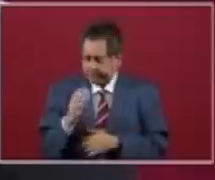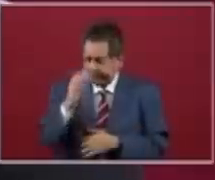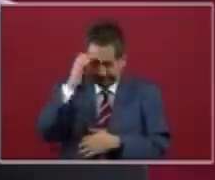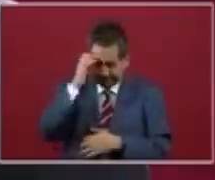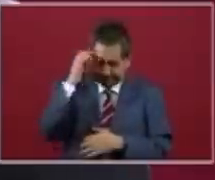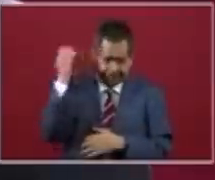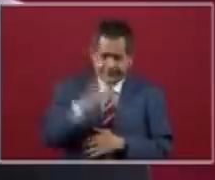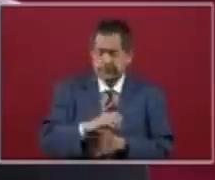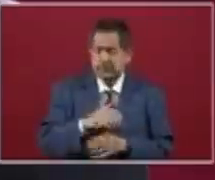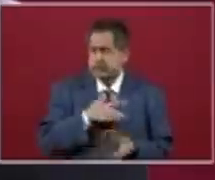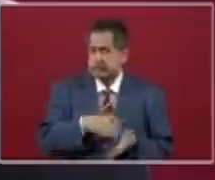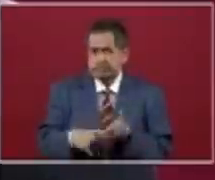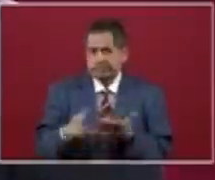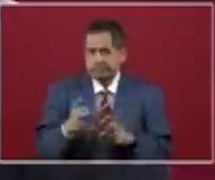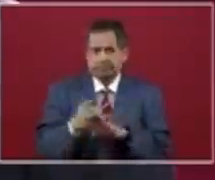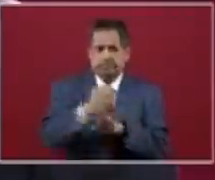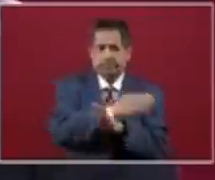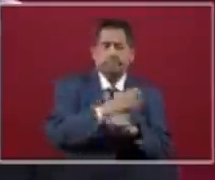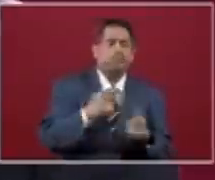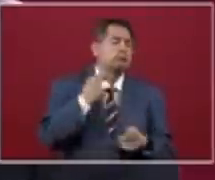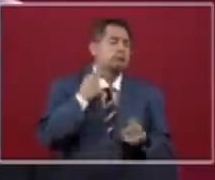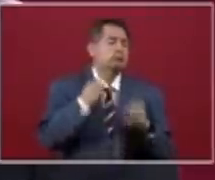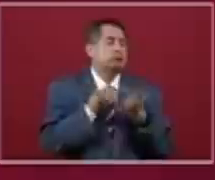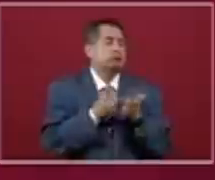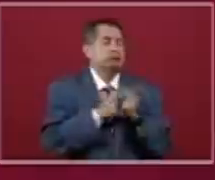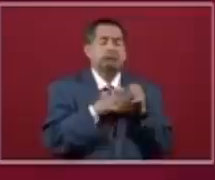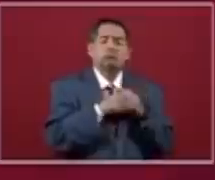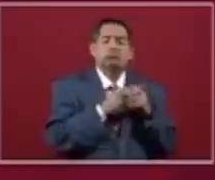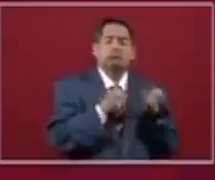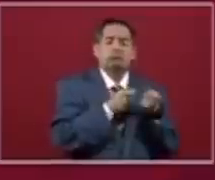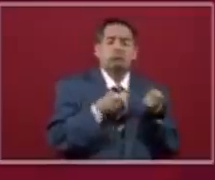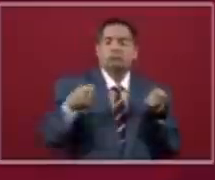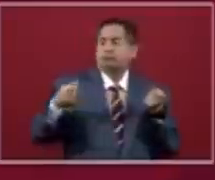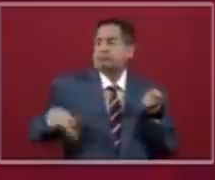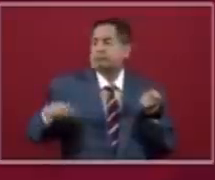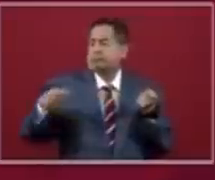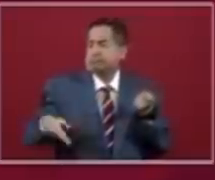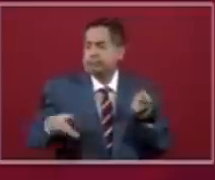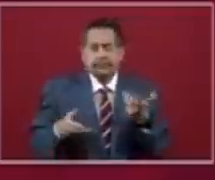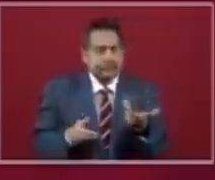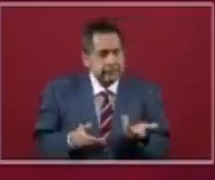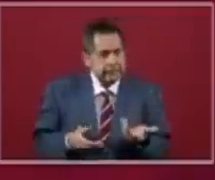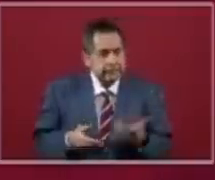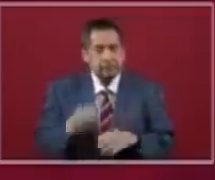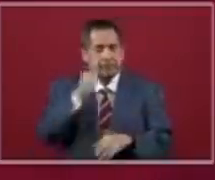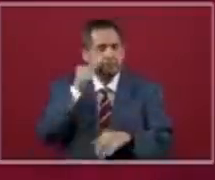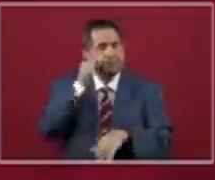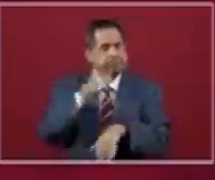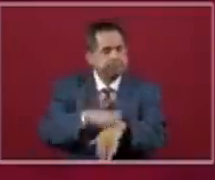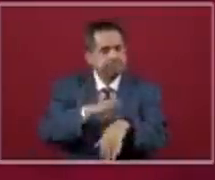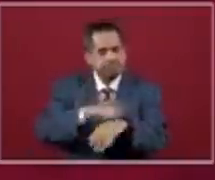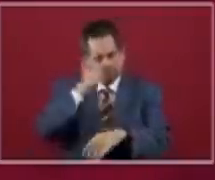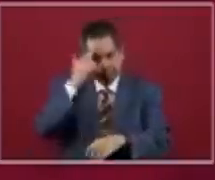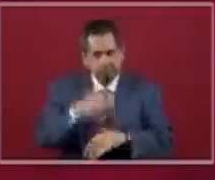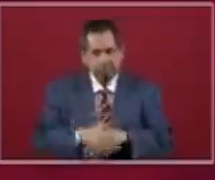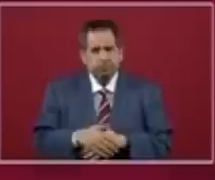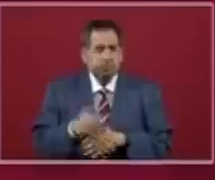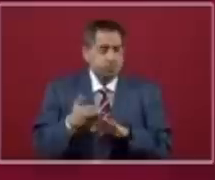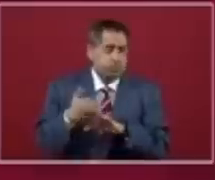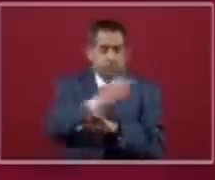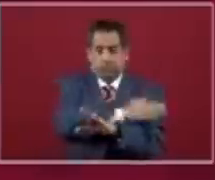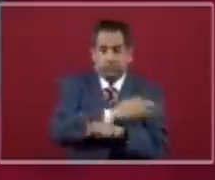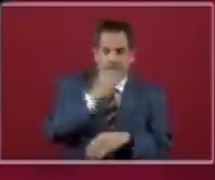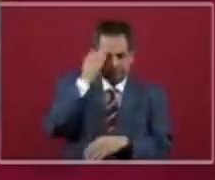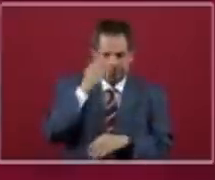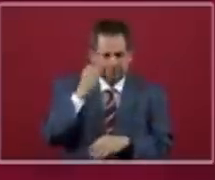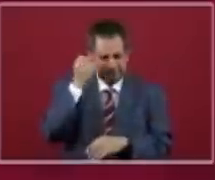siniestros de la política neoliberal. Ayer lo recordaba, hubieron años en